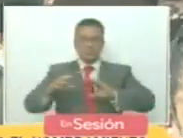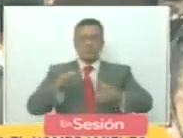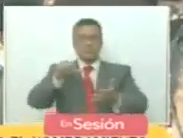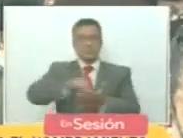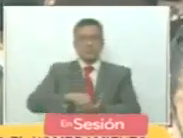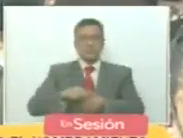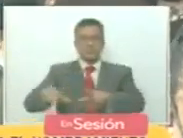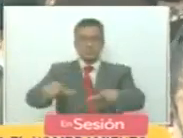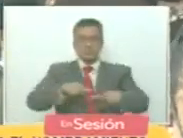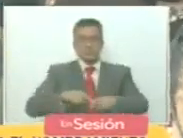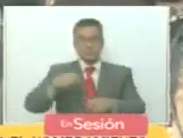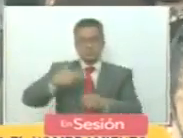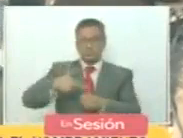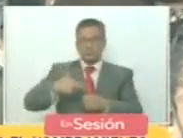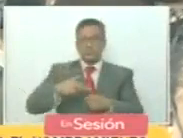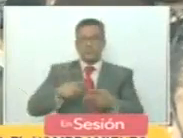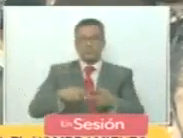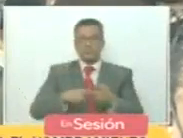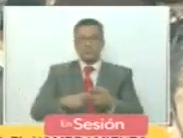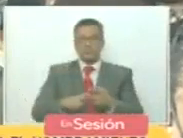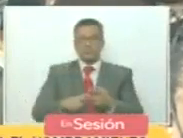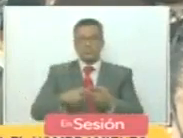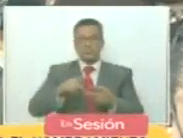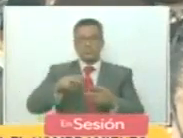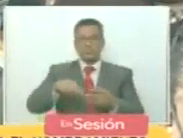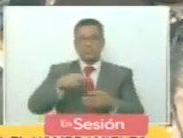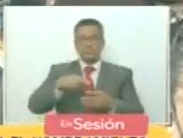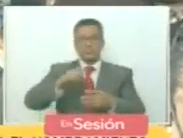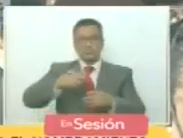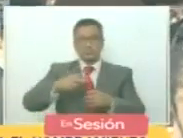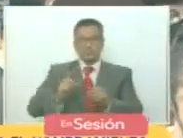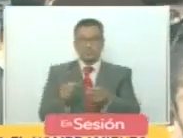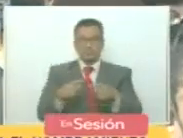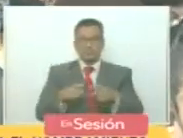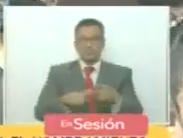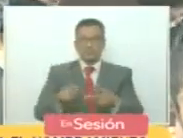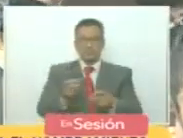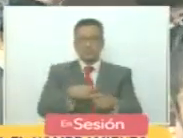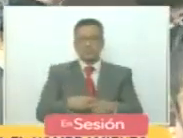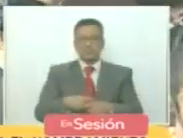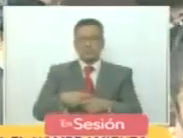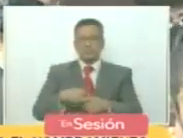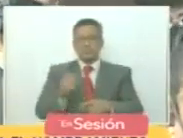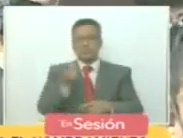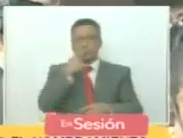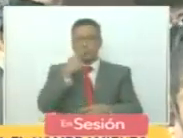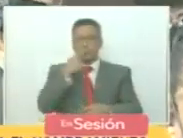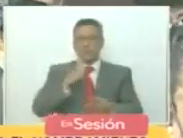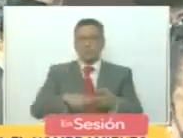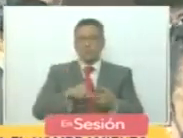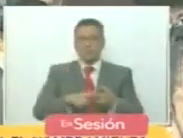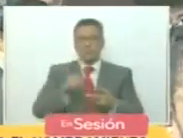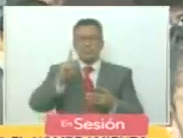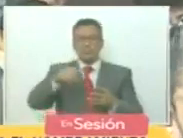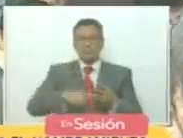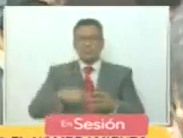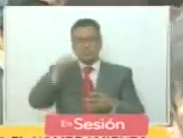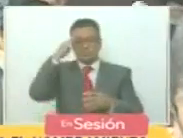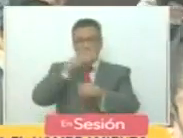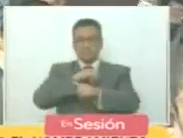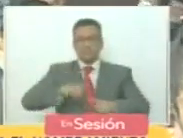el terreno del petróleo, en el aspecto gasífero, en el aspecto de la medicina y en el aspecto